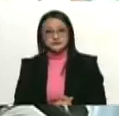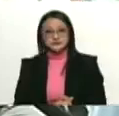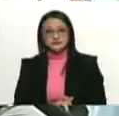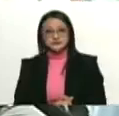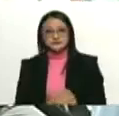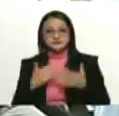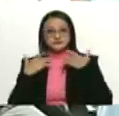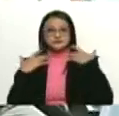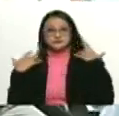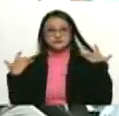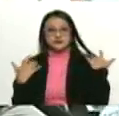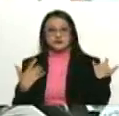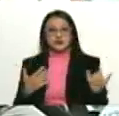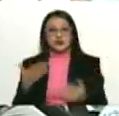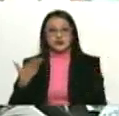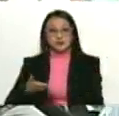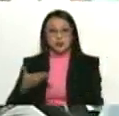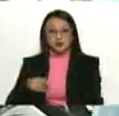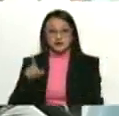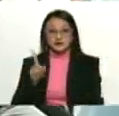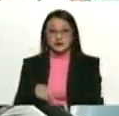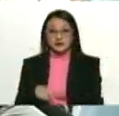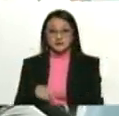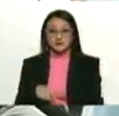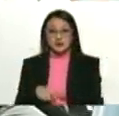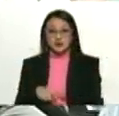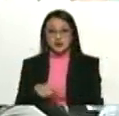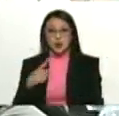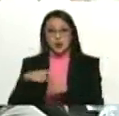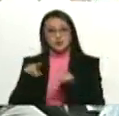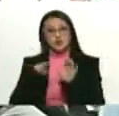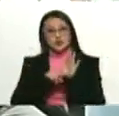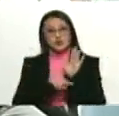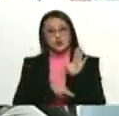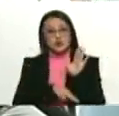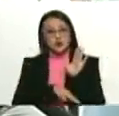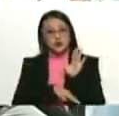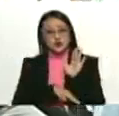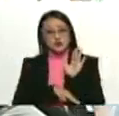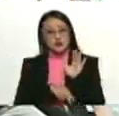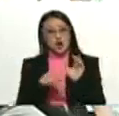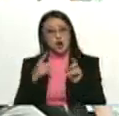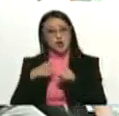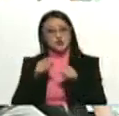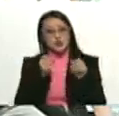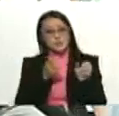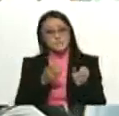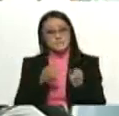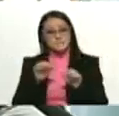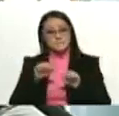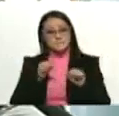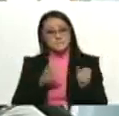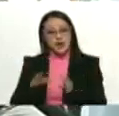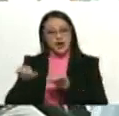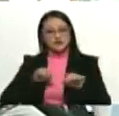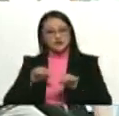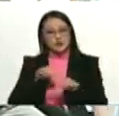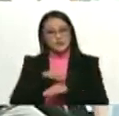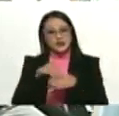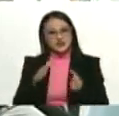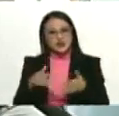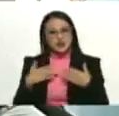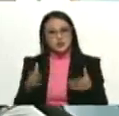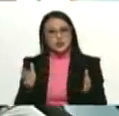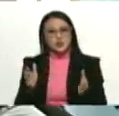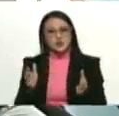Igualmente quiero destacar la importancia de otro programa, de otro plan de acción del Ministerio Público conocido como